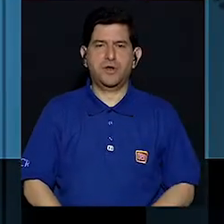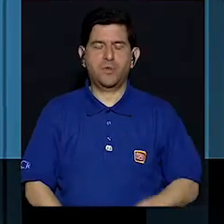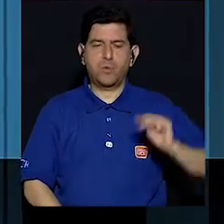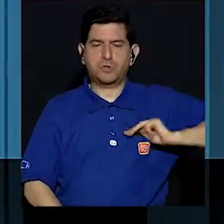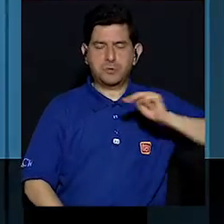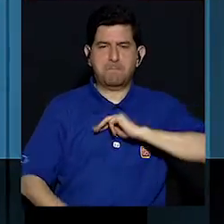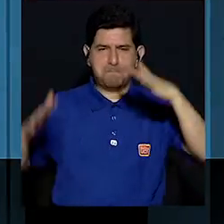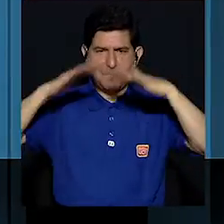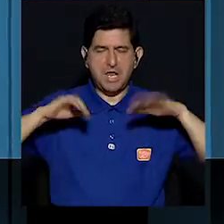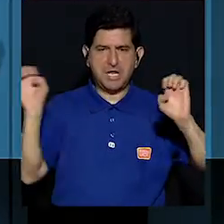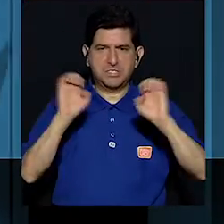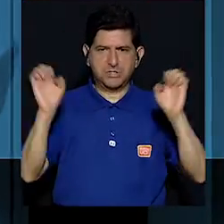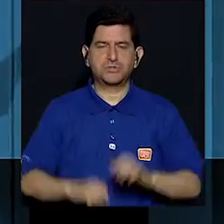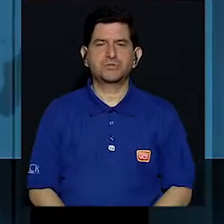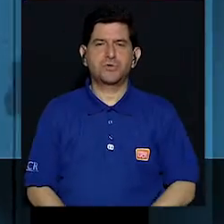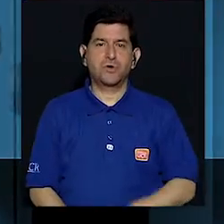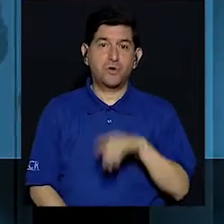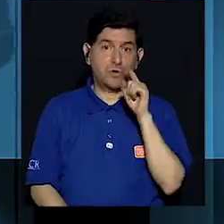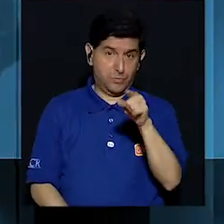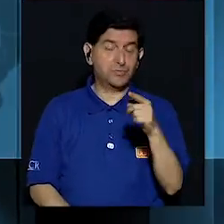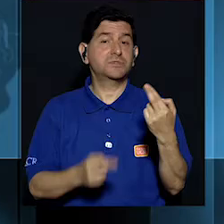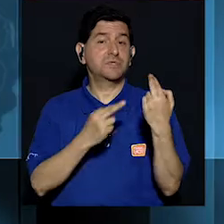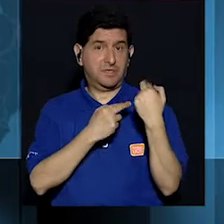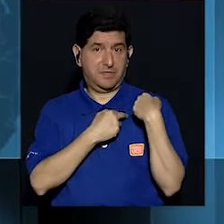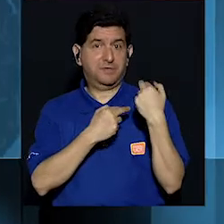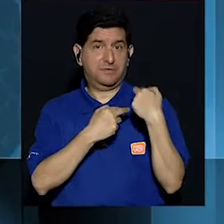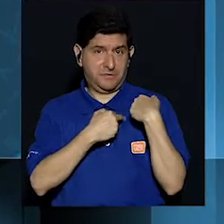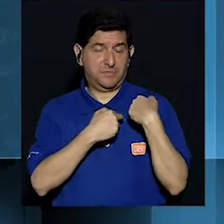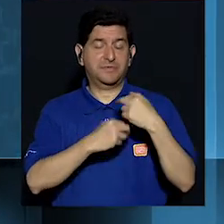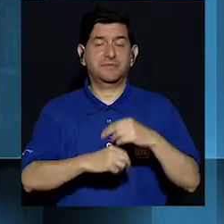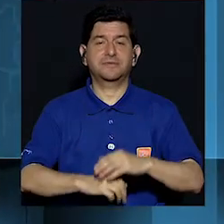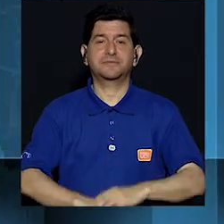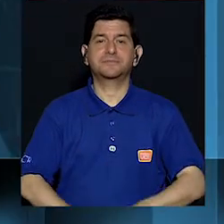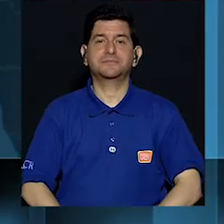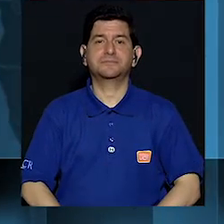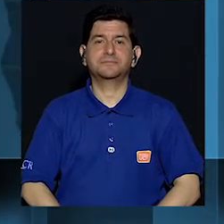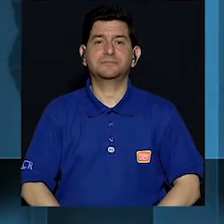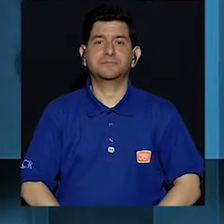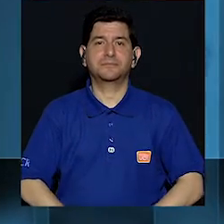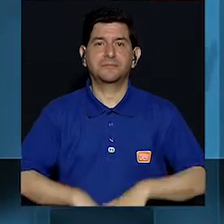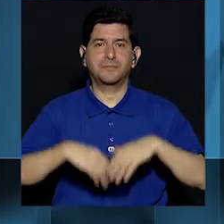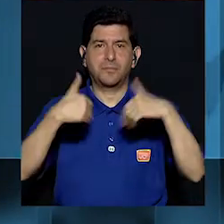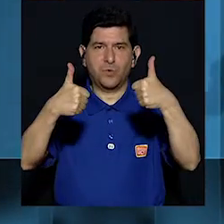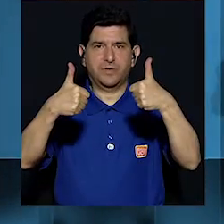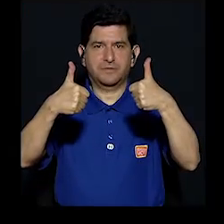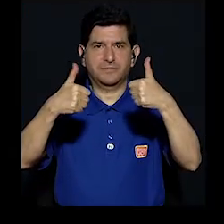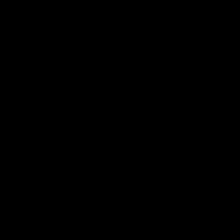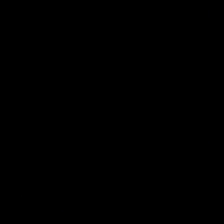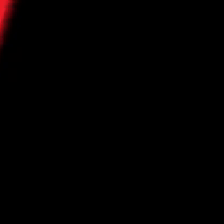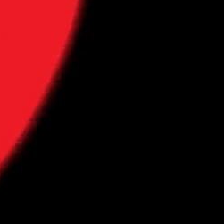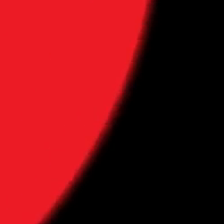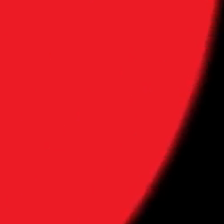de Ambiente y Energía, tiene usted la palabra. Pura vida.